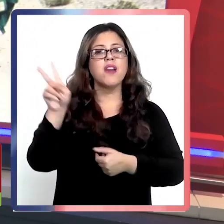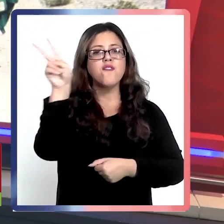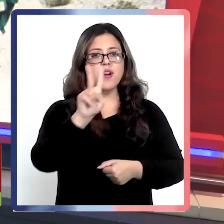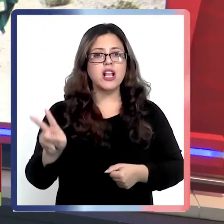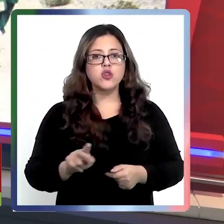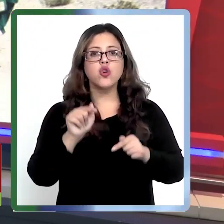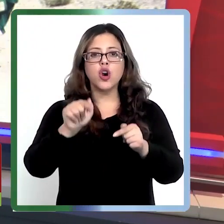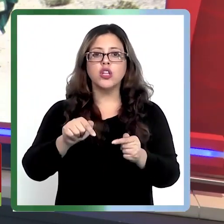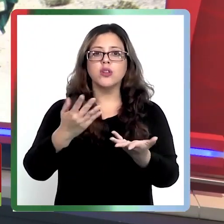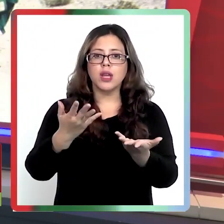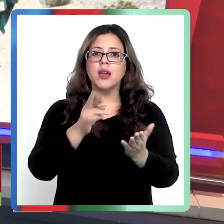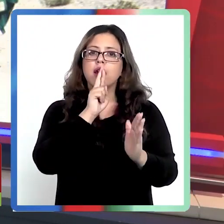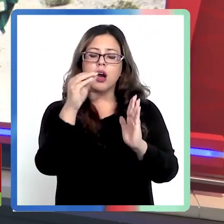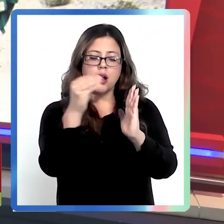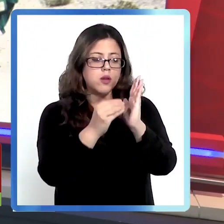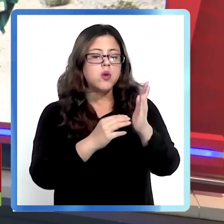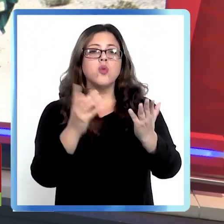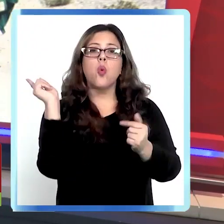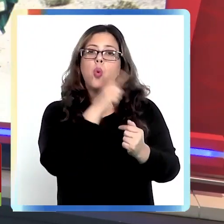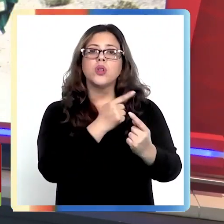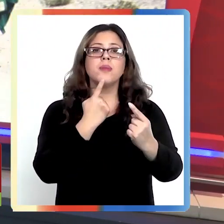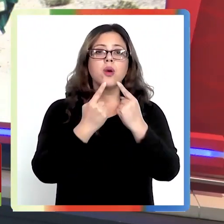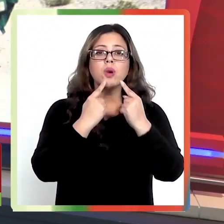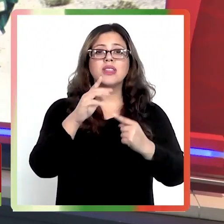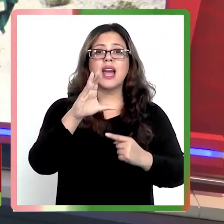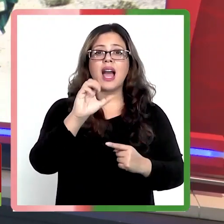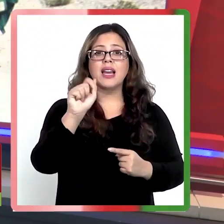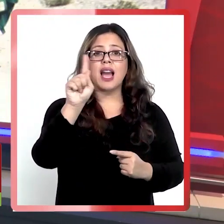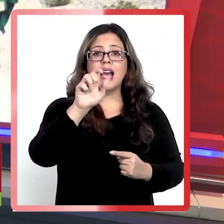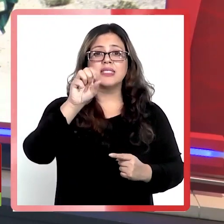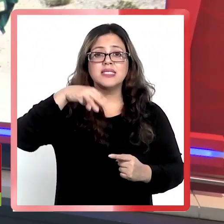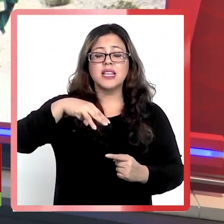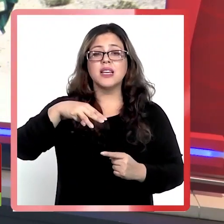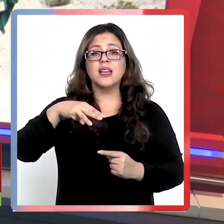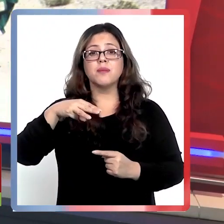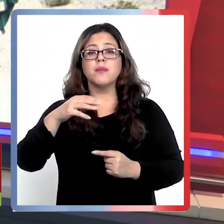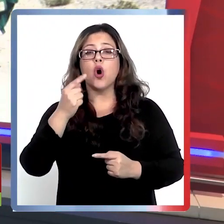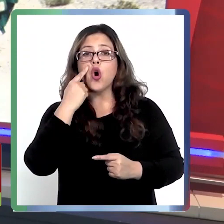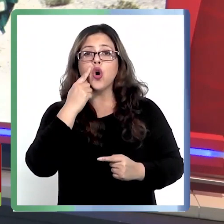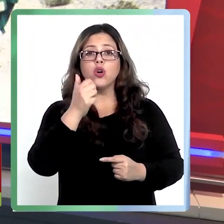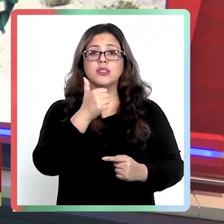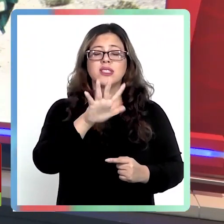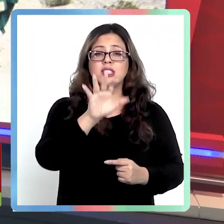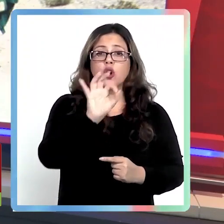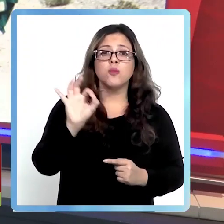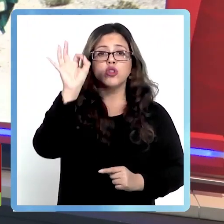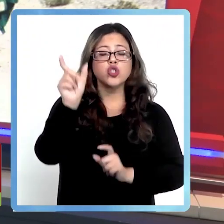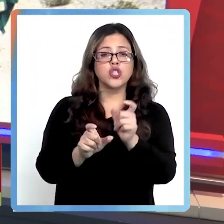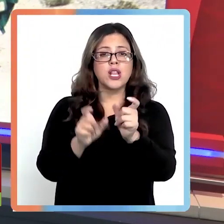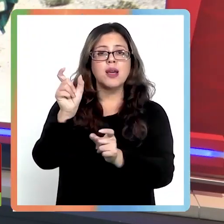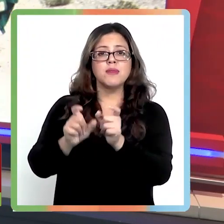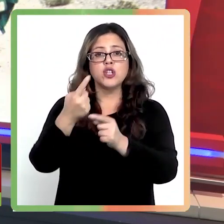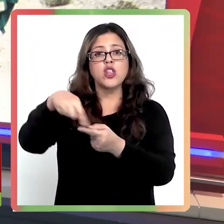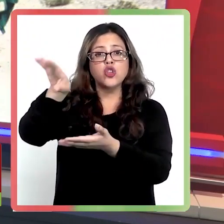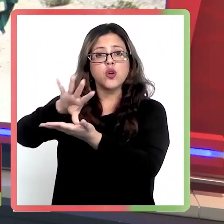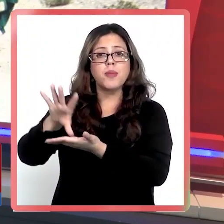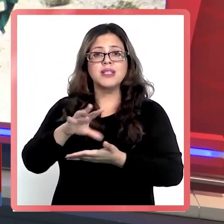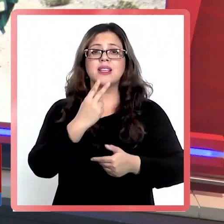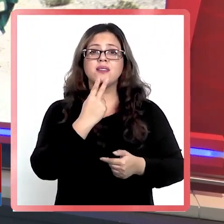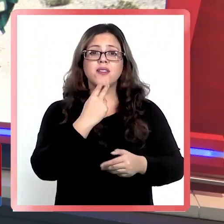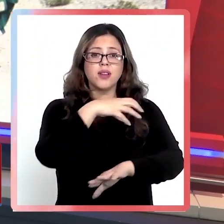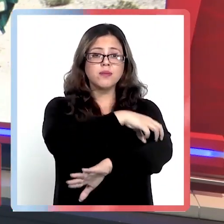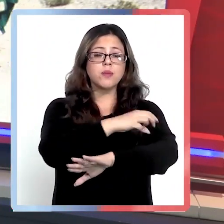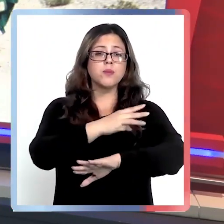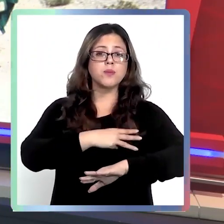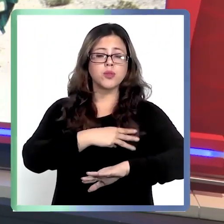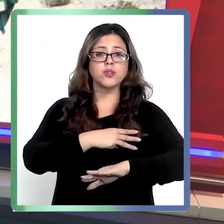venezolana. Es parte de los resultados de la última encuesta CACEN. Y atención, prácticamente el 65% de las personas extranjeras